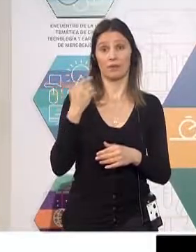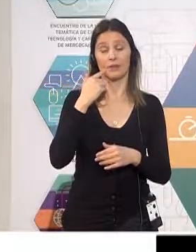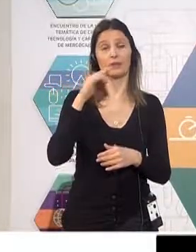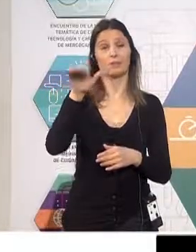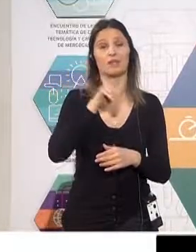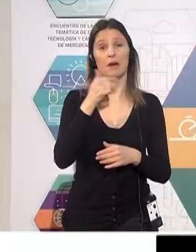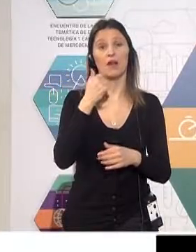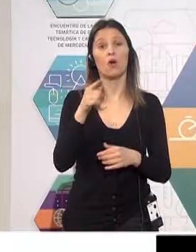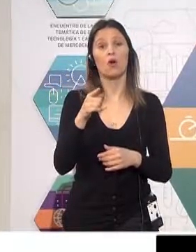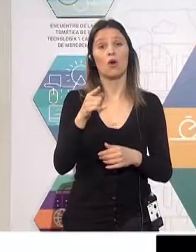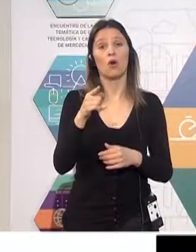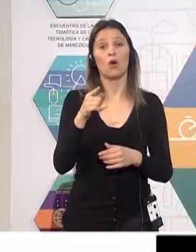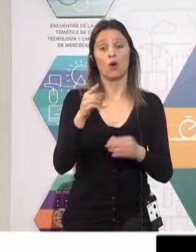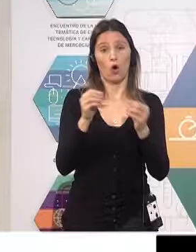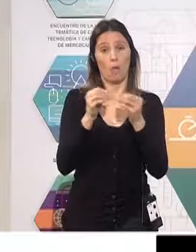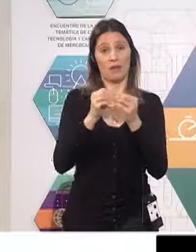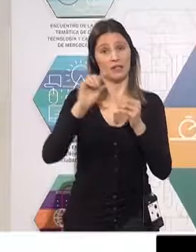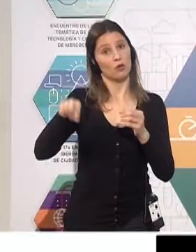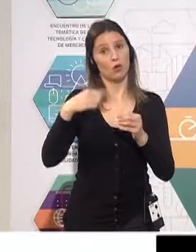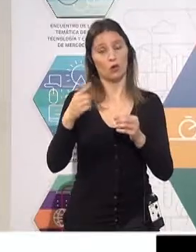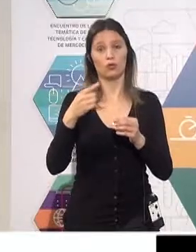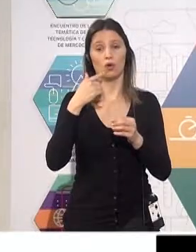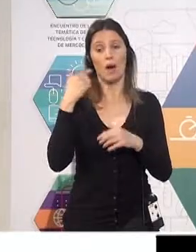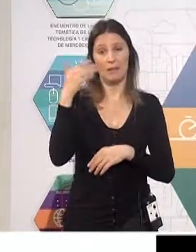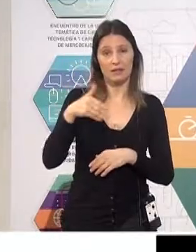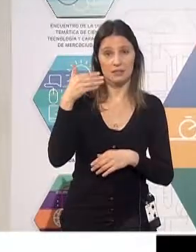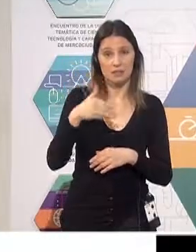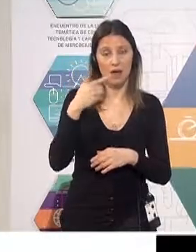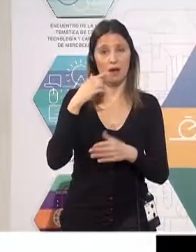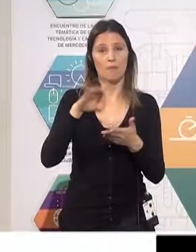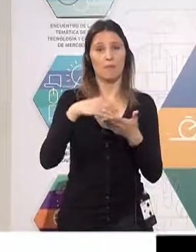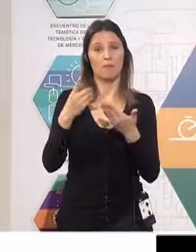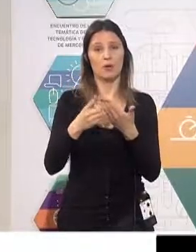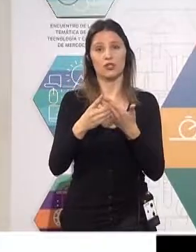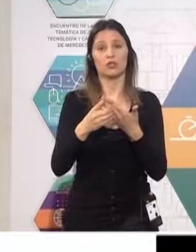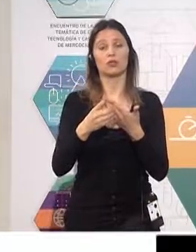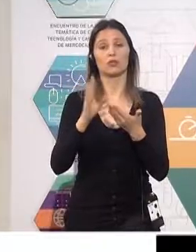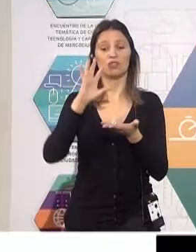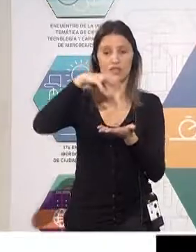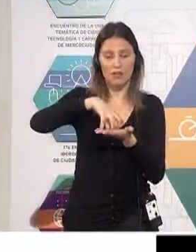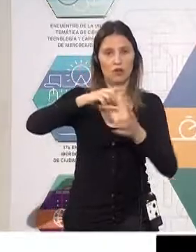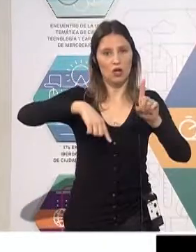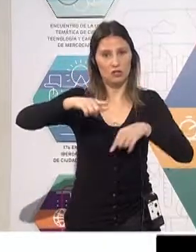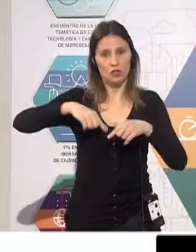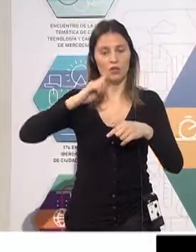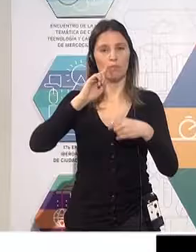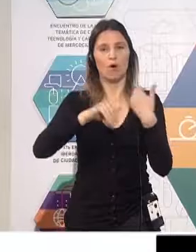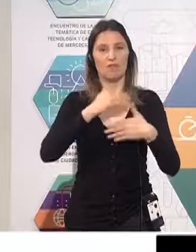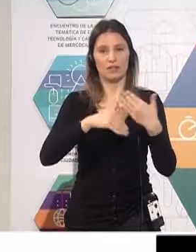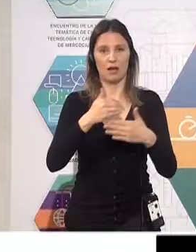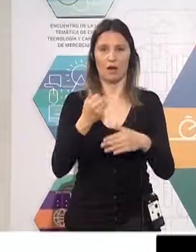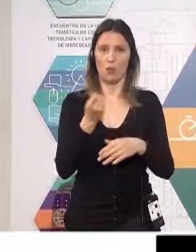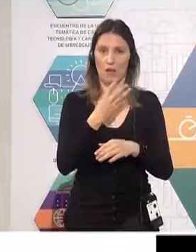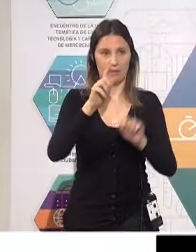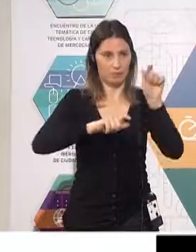compañero de otro compañero de informática daniela a participar en en un proyecto que es el centro de gestión de movilidad que unos cuantos